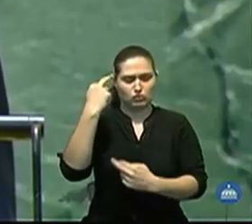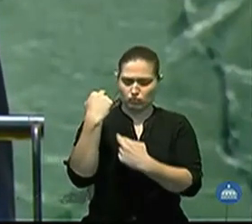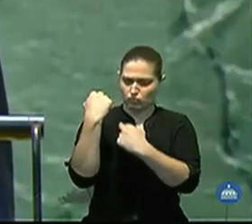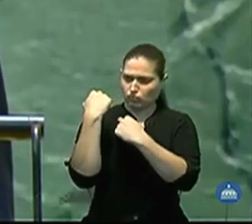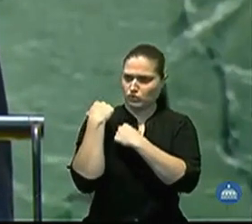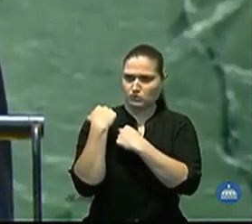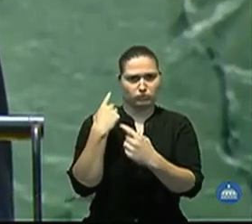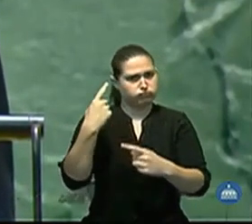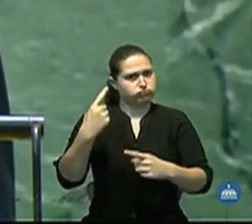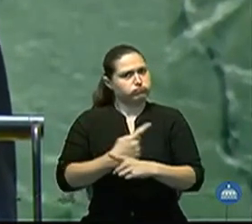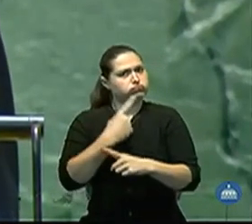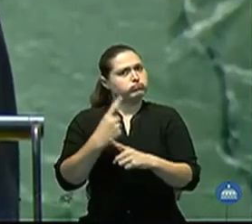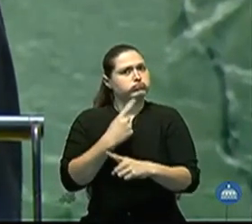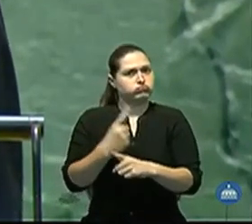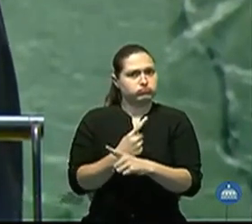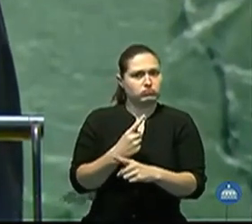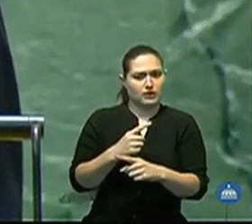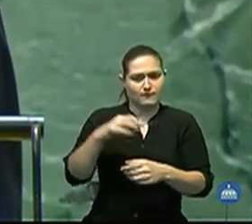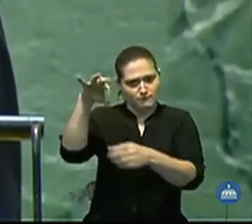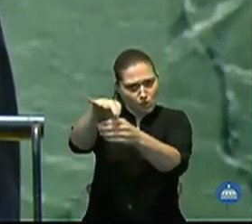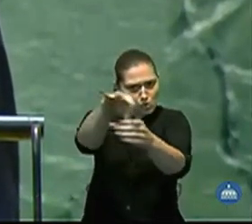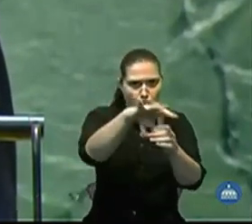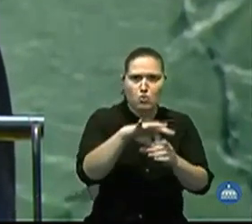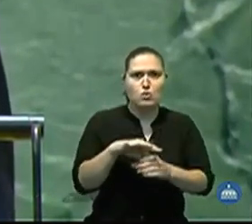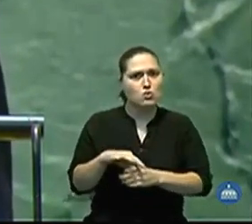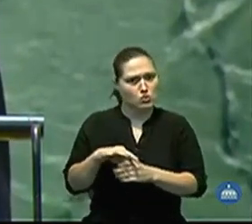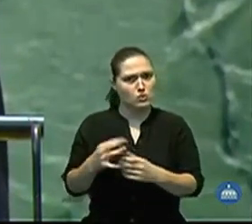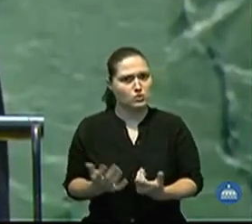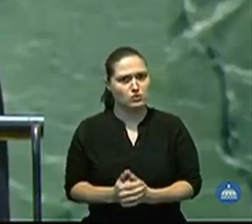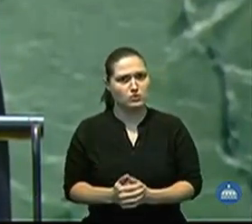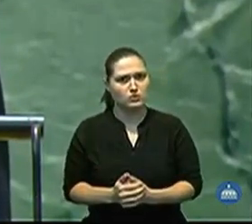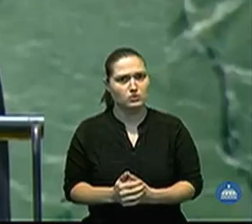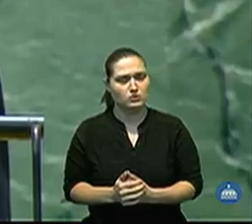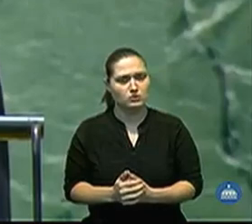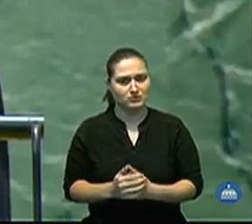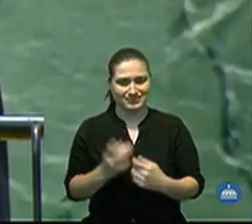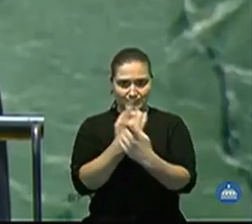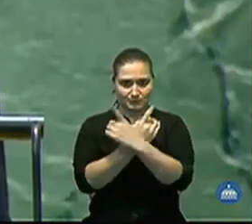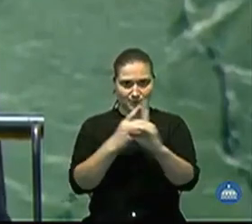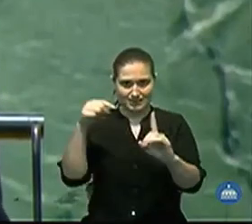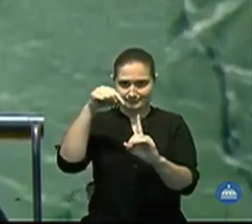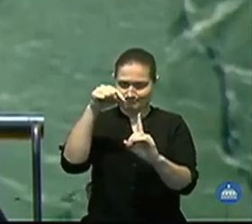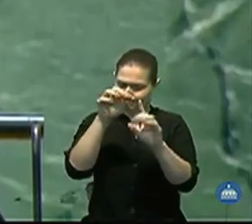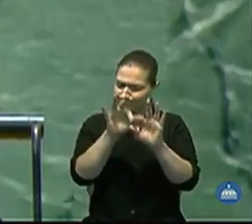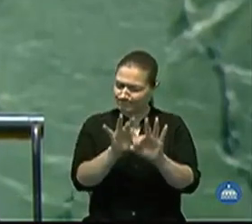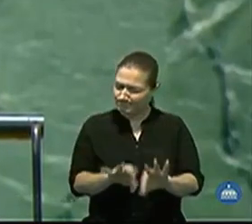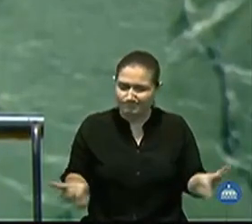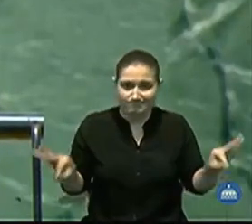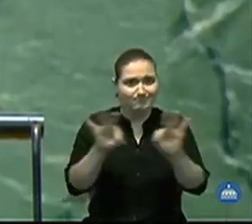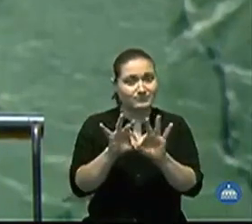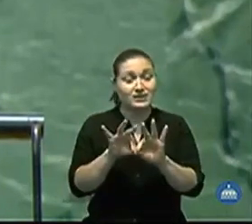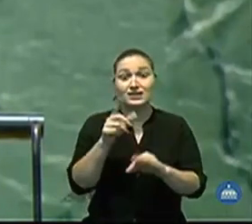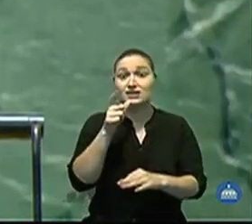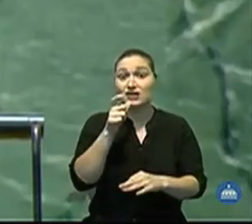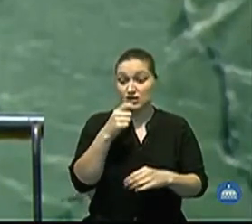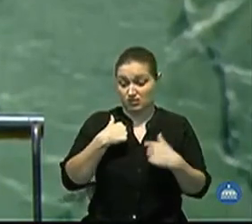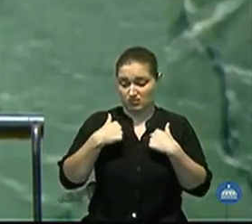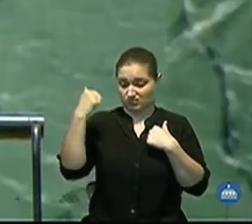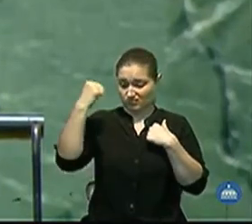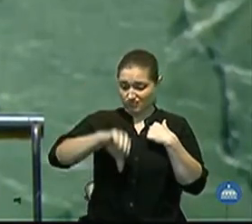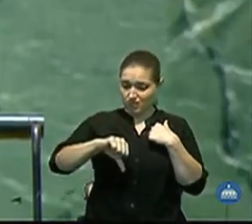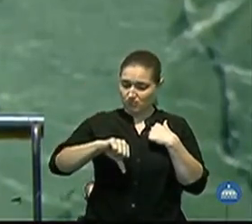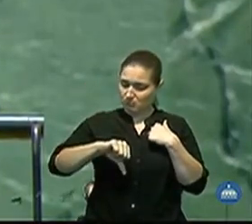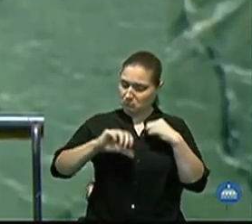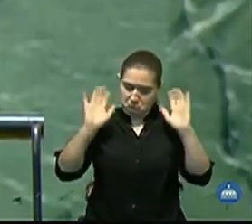genuinamente participativo. La democracia parte de un principio fundamental: el perdedor tiene que aceptar su derrota